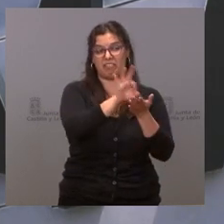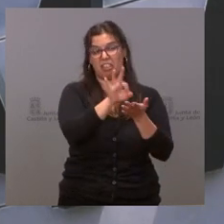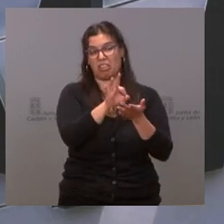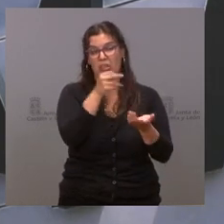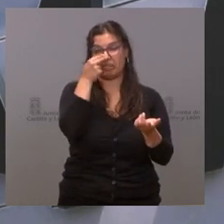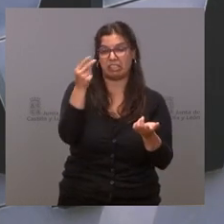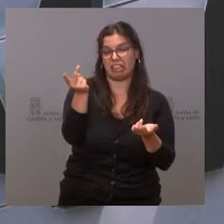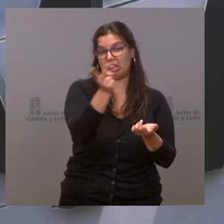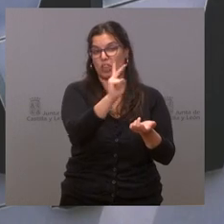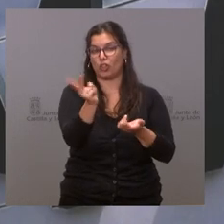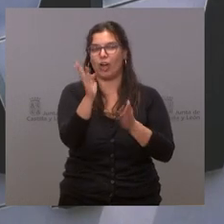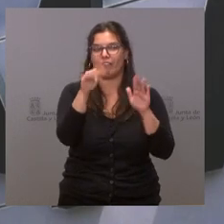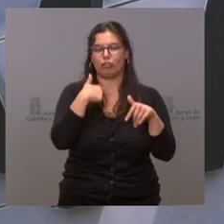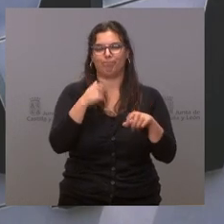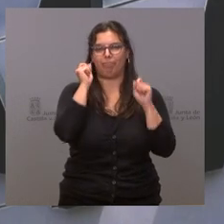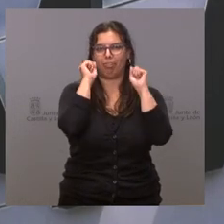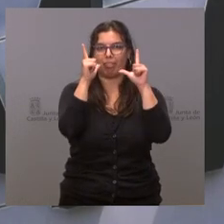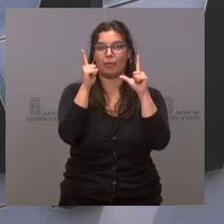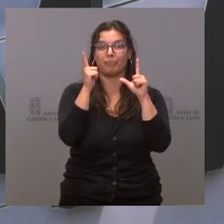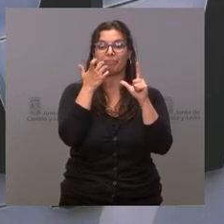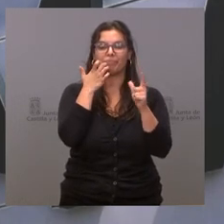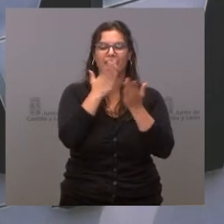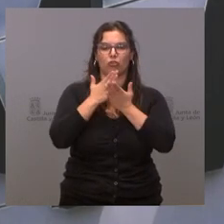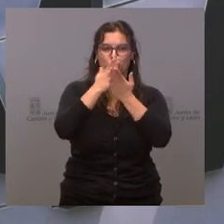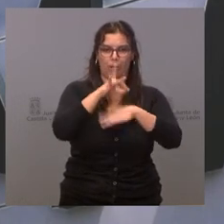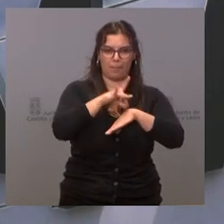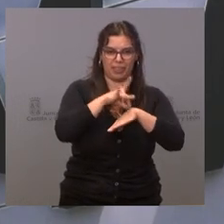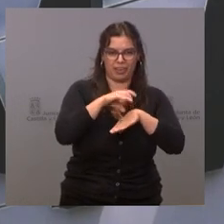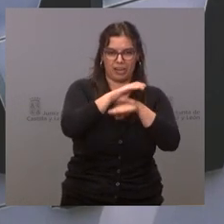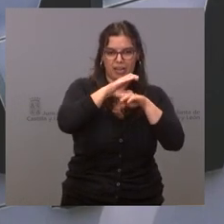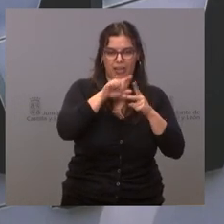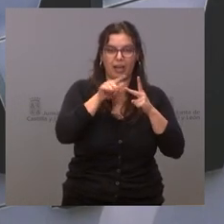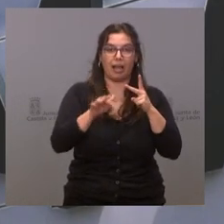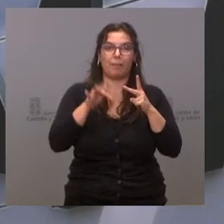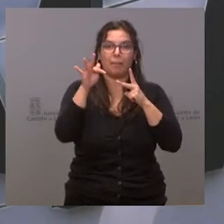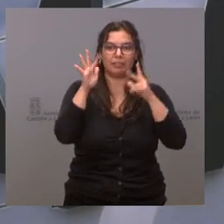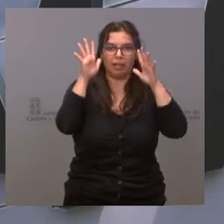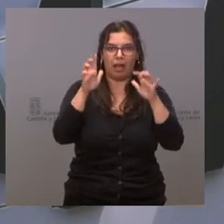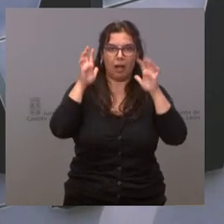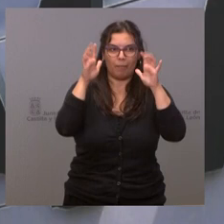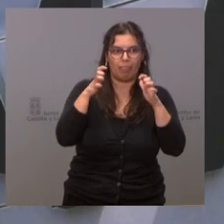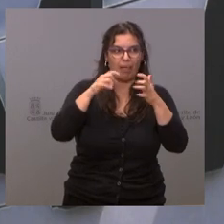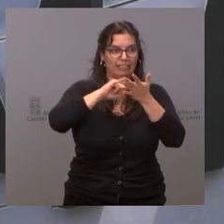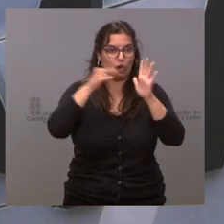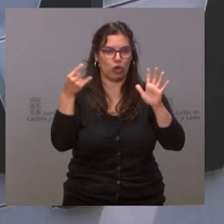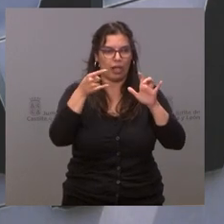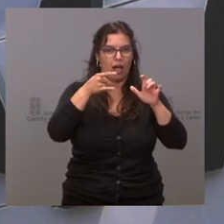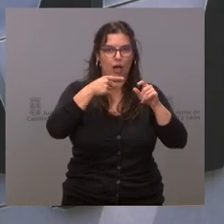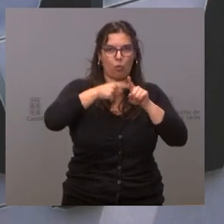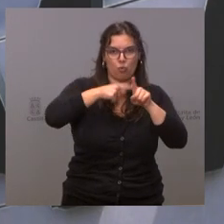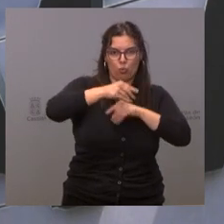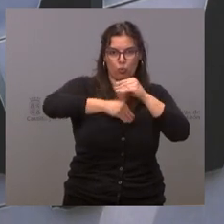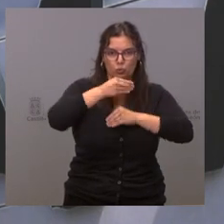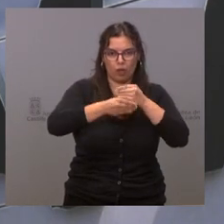cuenta que estudiar medicina aprender a manejar los aparatos y la tecnología la